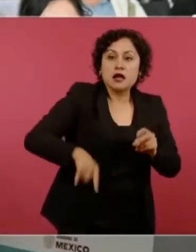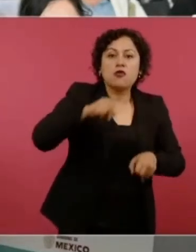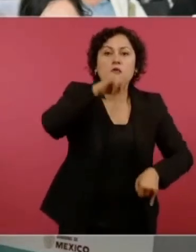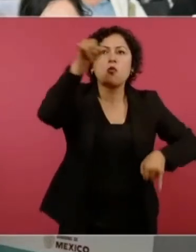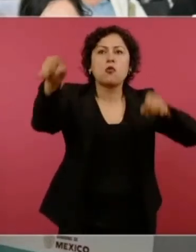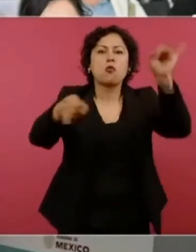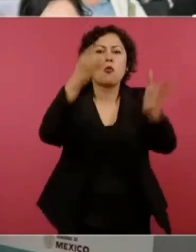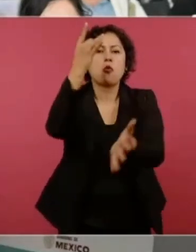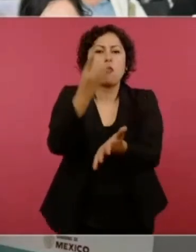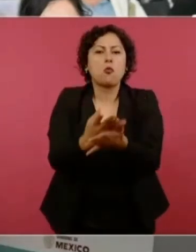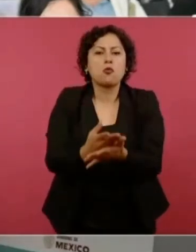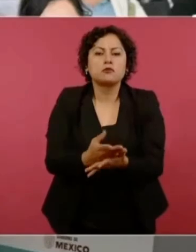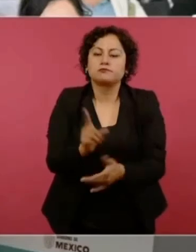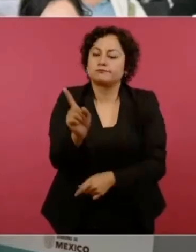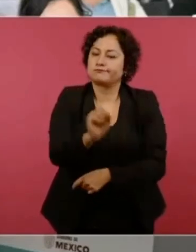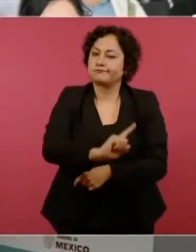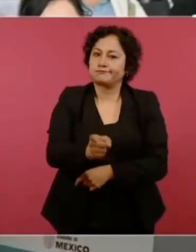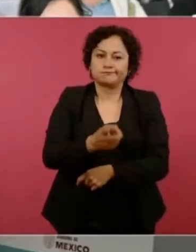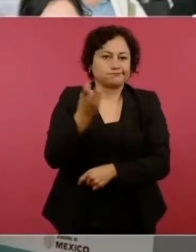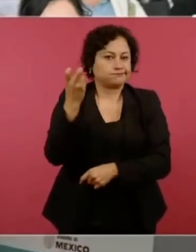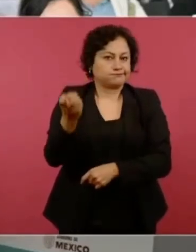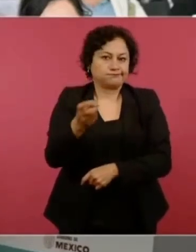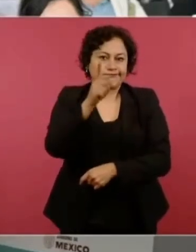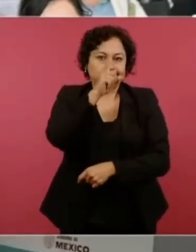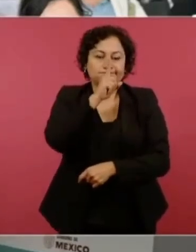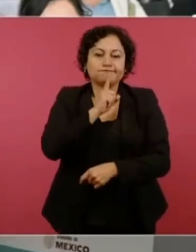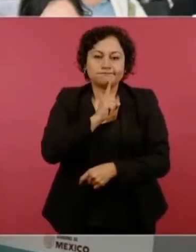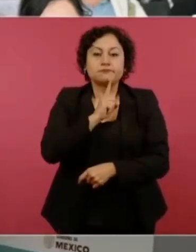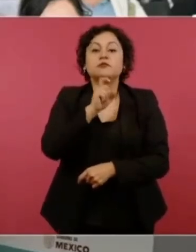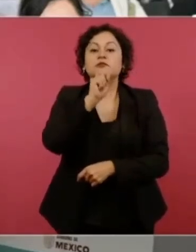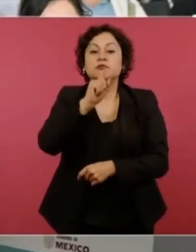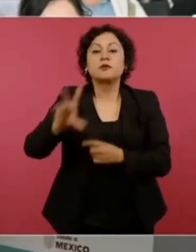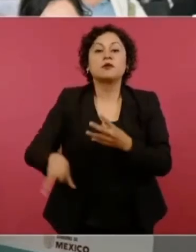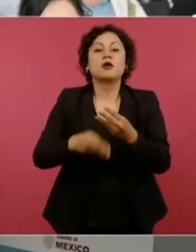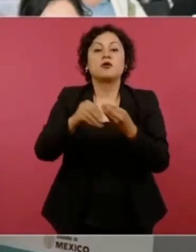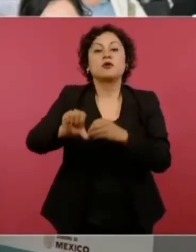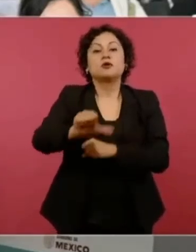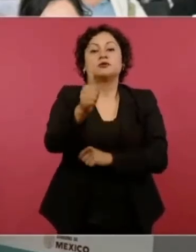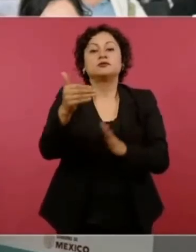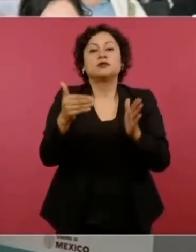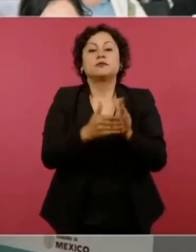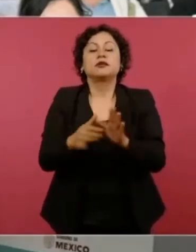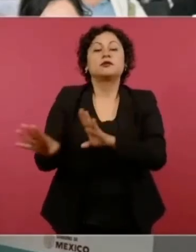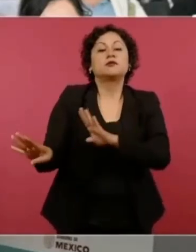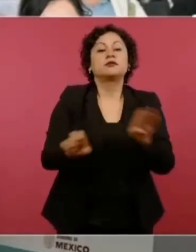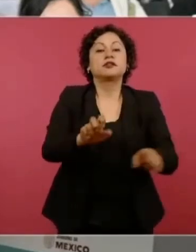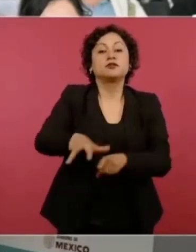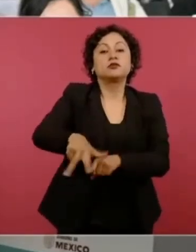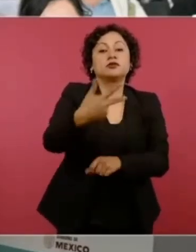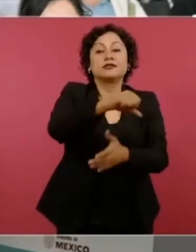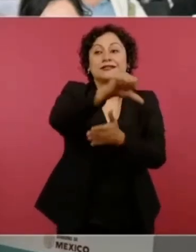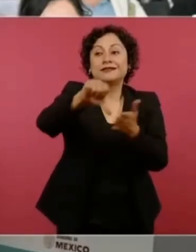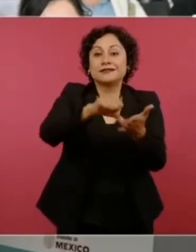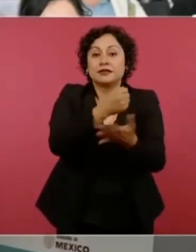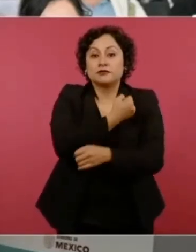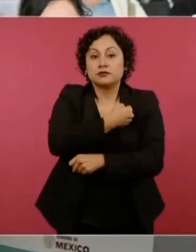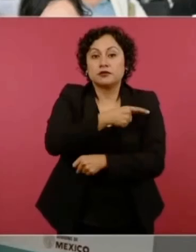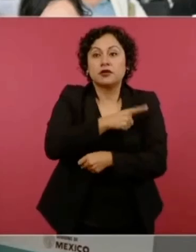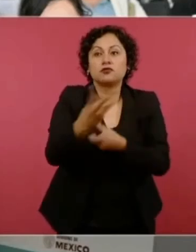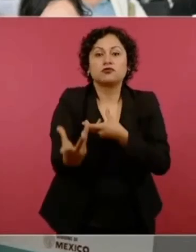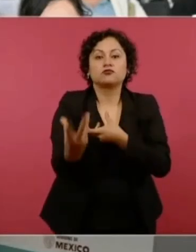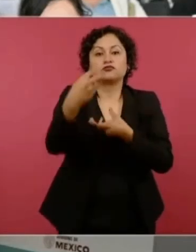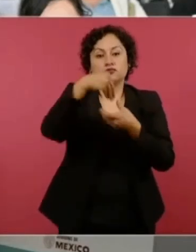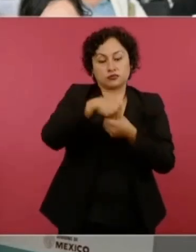el bloque conservador. También se suman 11.913 centros de salud y 131,000 trabajadoras